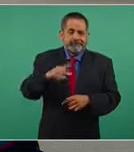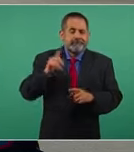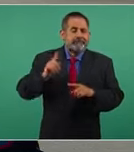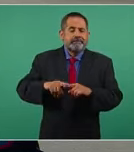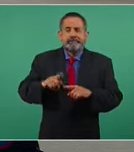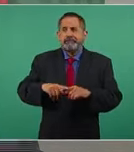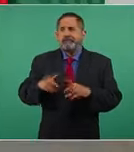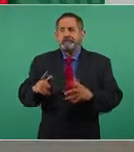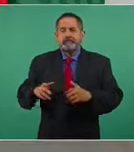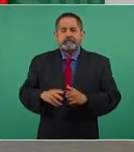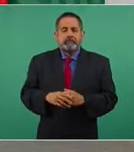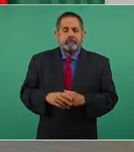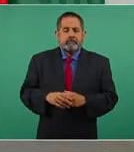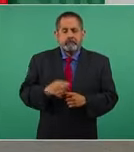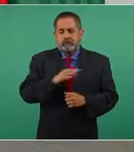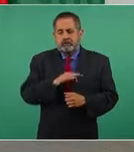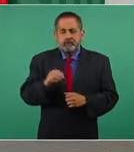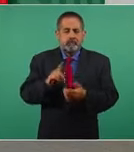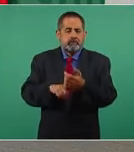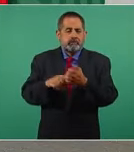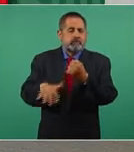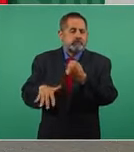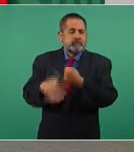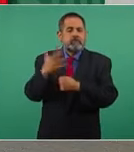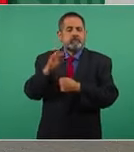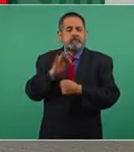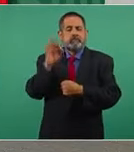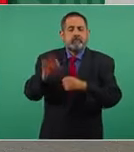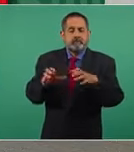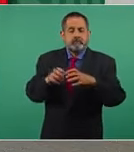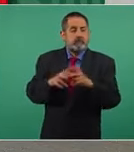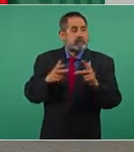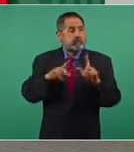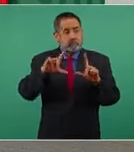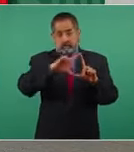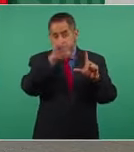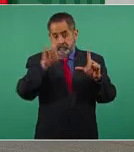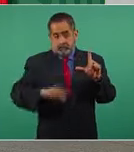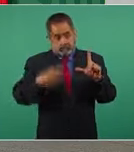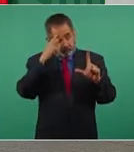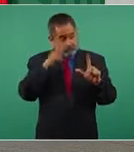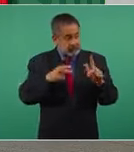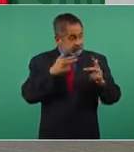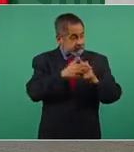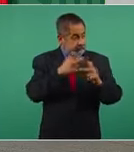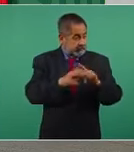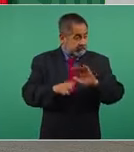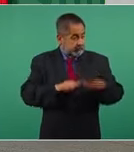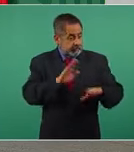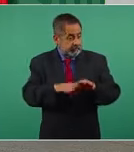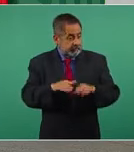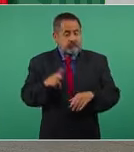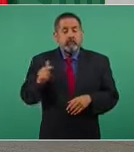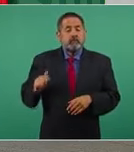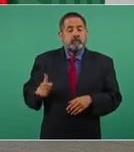representa alrededor del 15% de los homicidios del país.